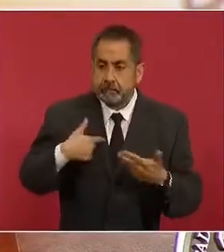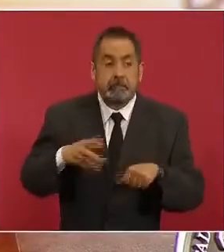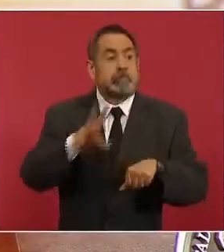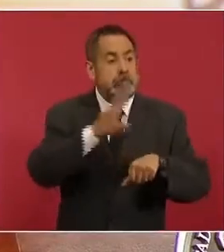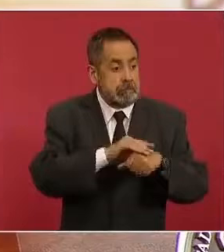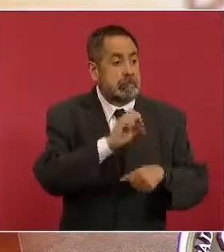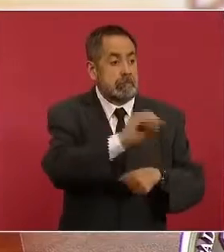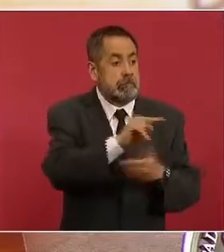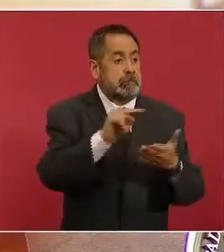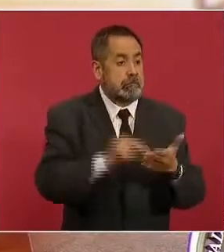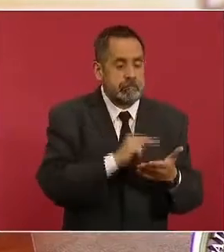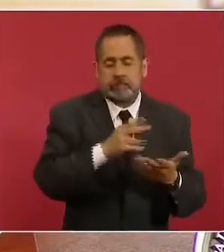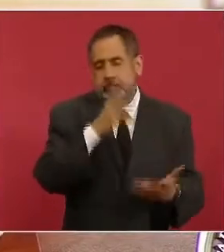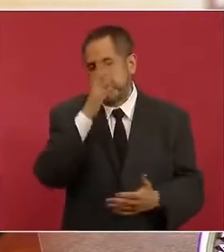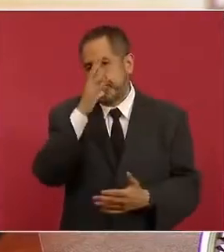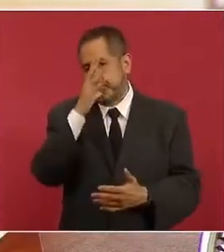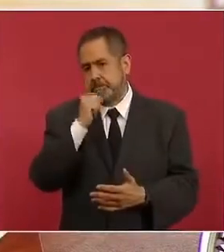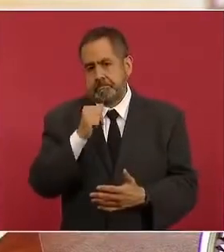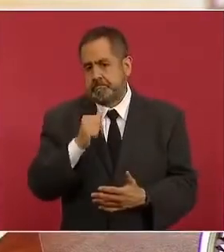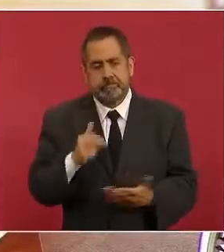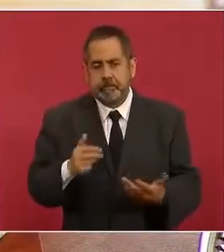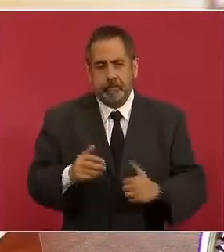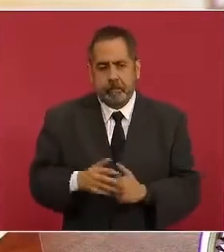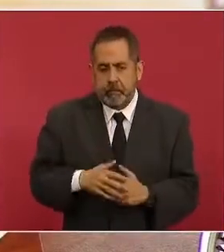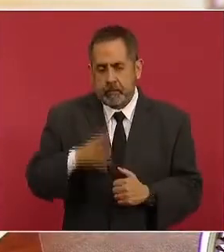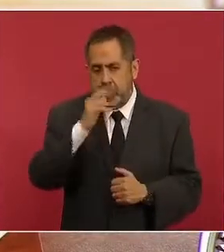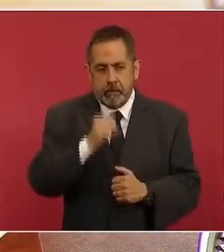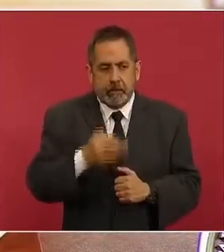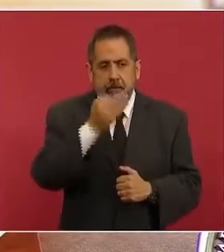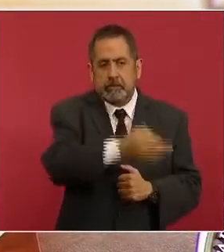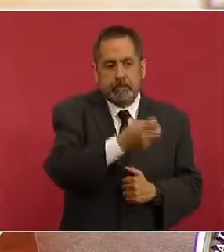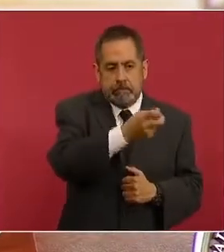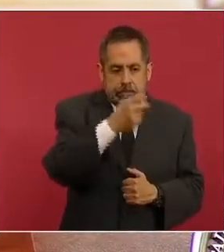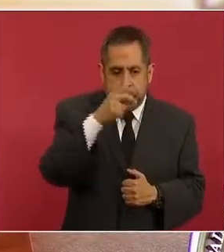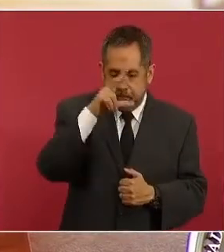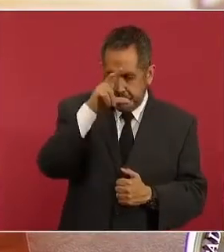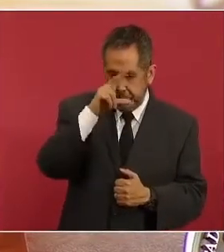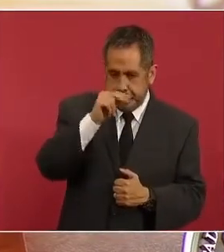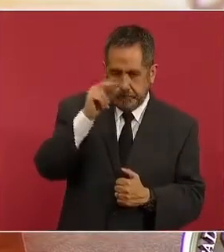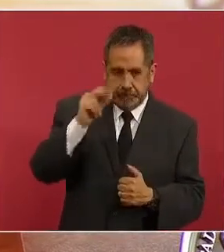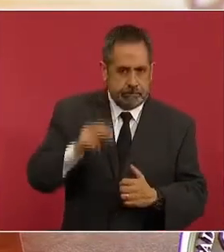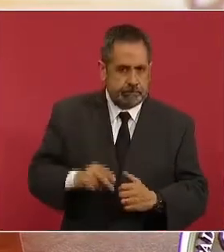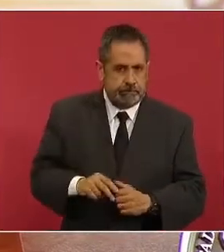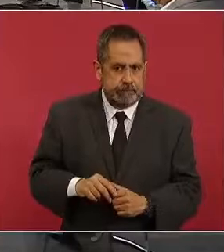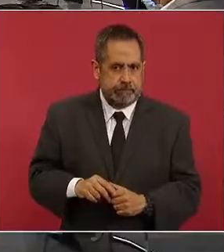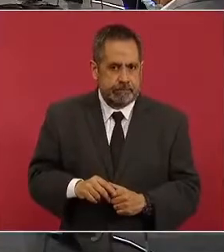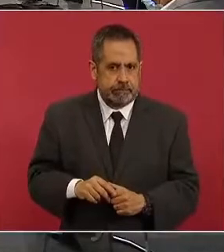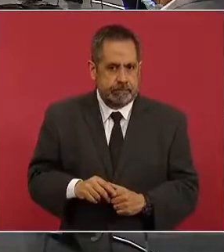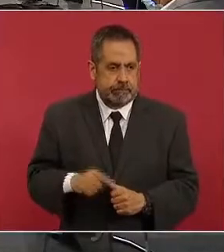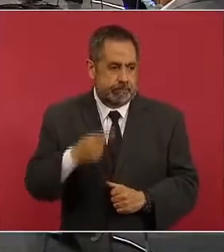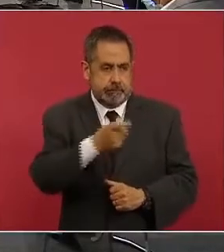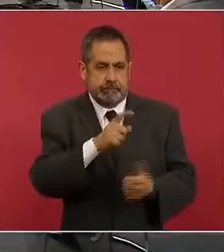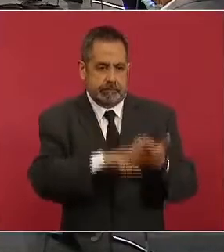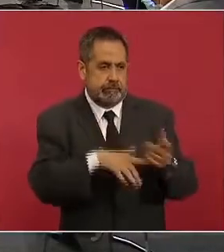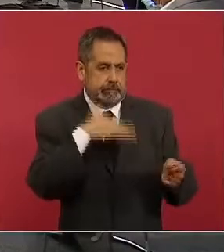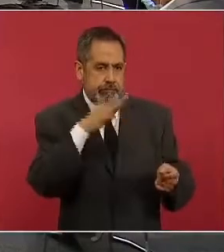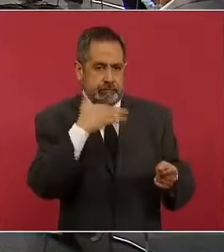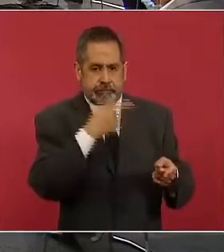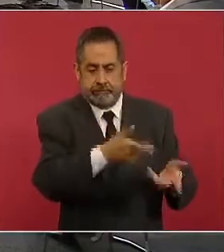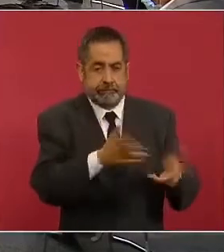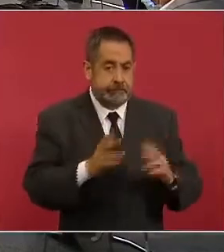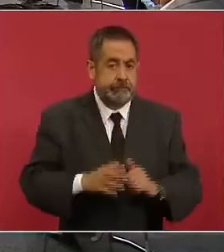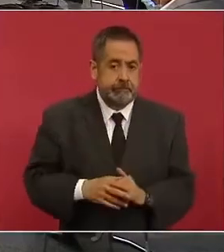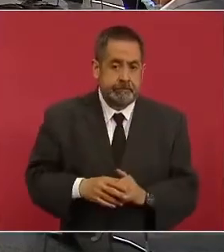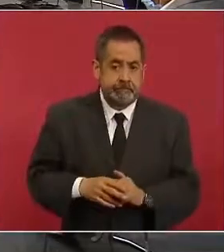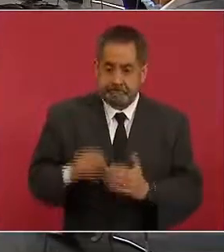¿cómo los vamos nosotros a aceptar? Eso es corrupción. Y